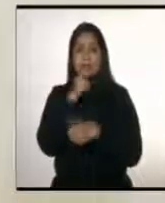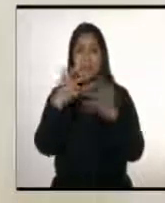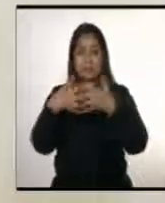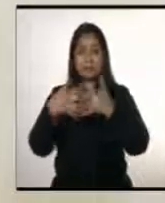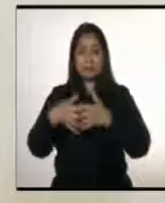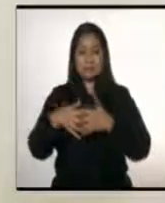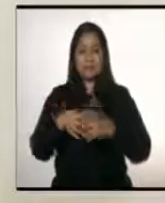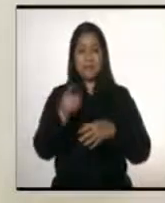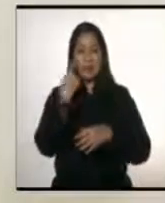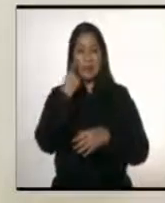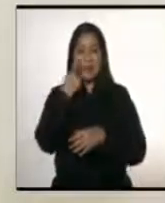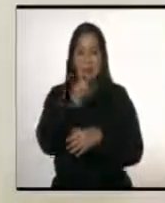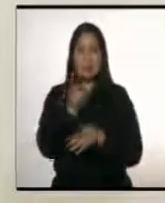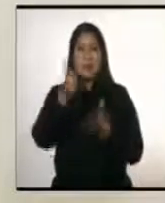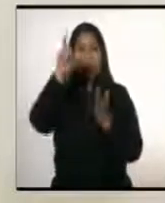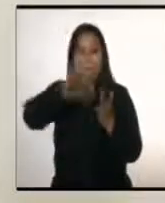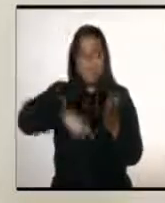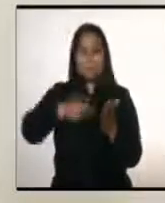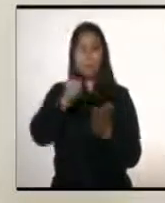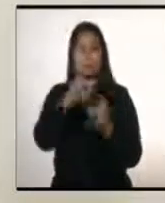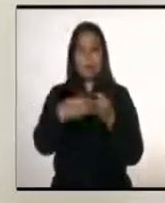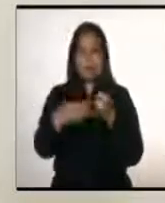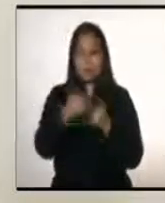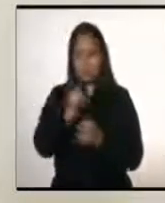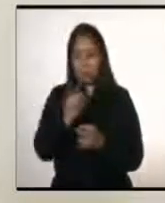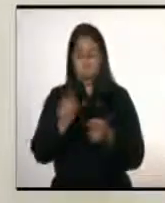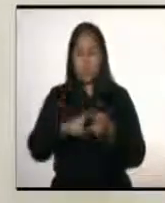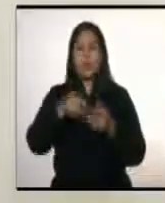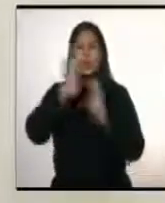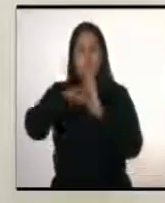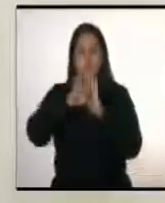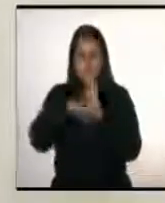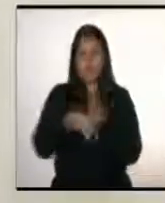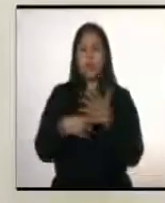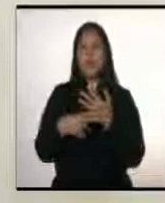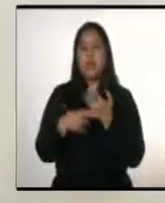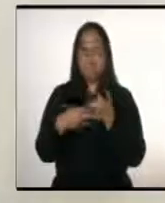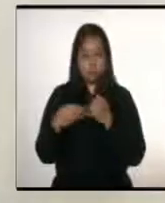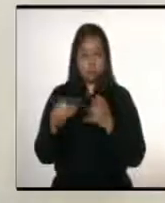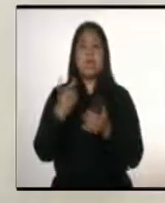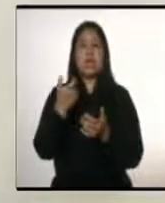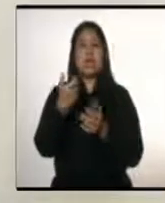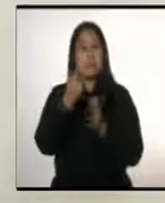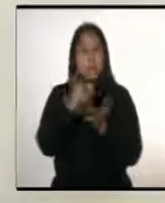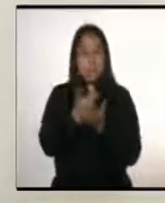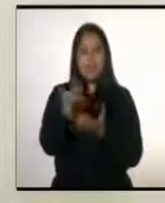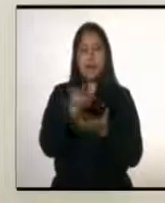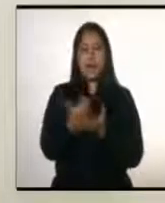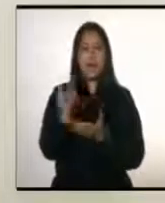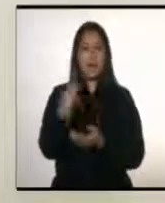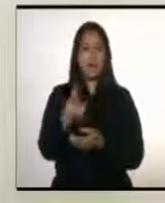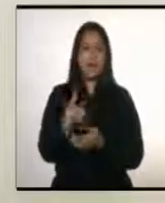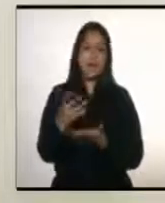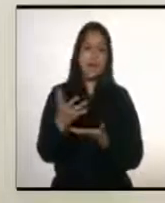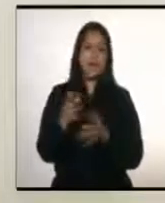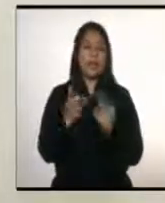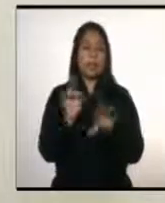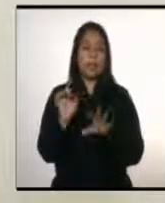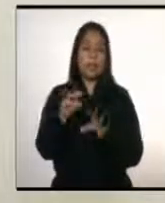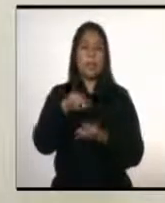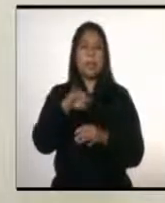hayan cobros en las tarjetas de crédito, exonerar de alguna manera los pagos de los mínimos, de